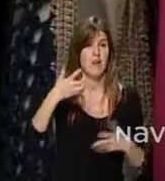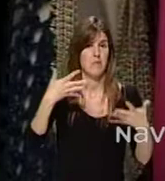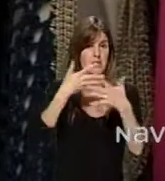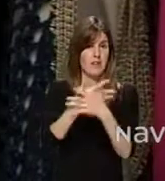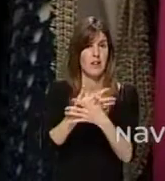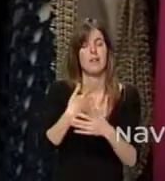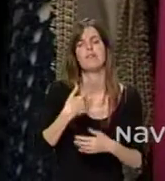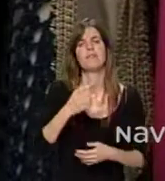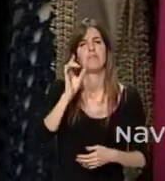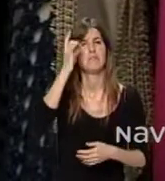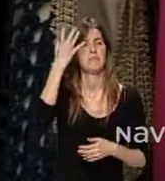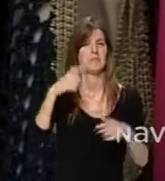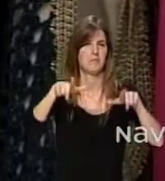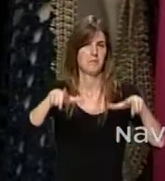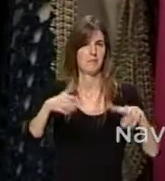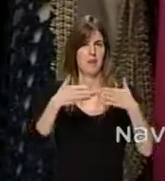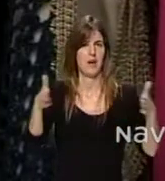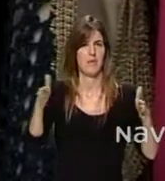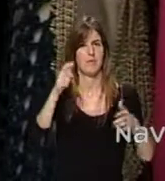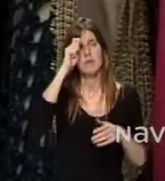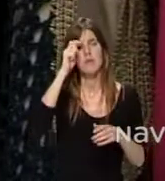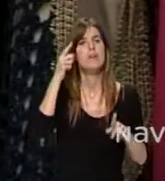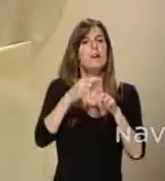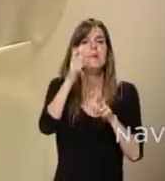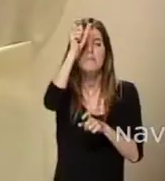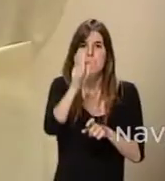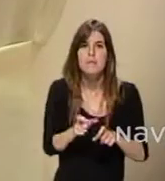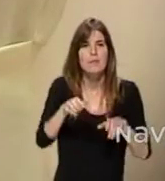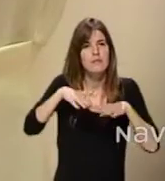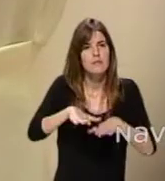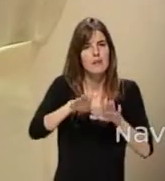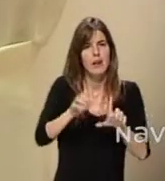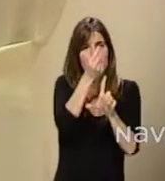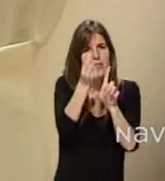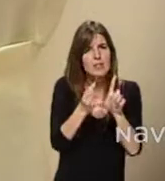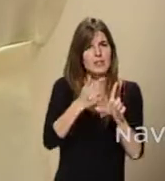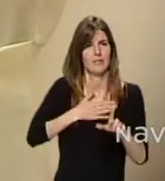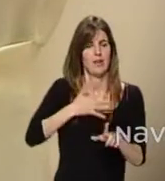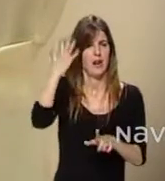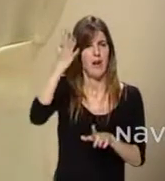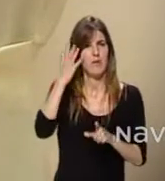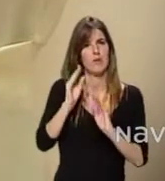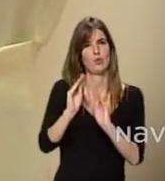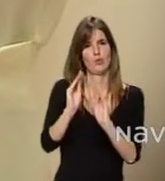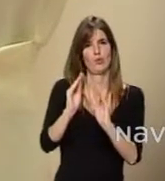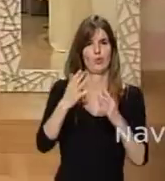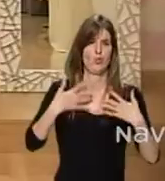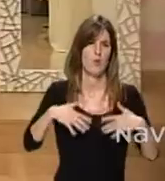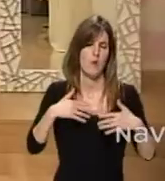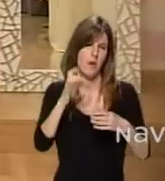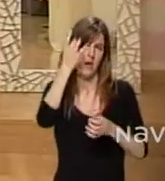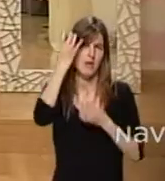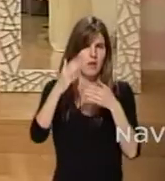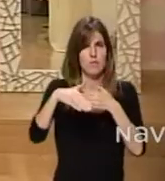creado en Pamplona para diseñadores navarros. La idea es acoger un poco a toda la